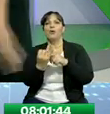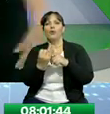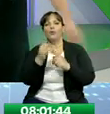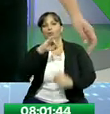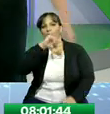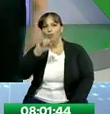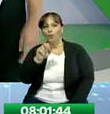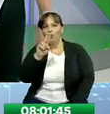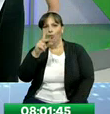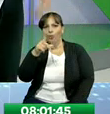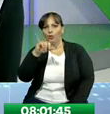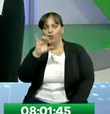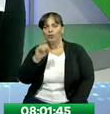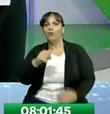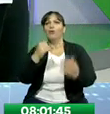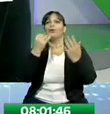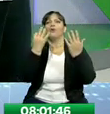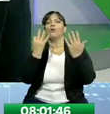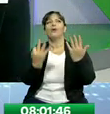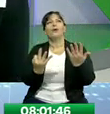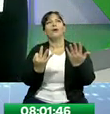una huerta